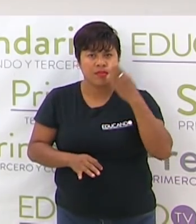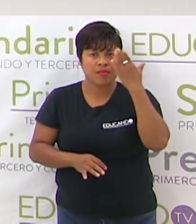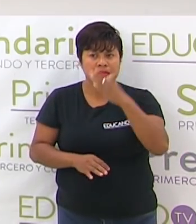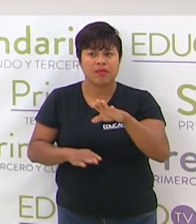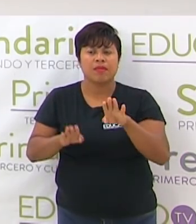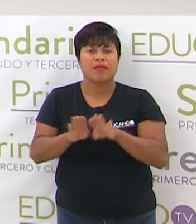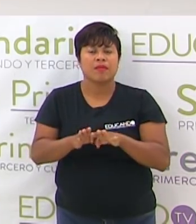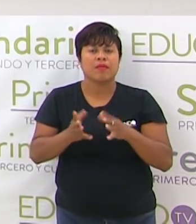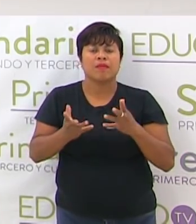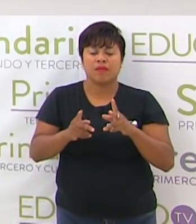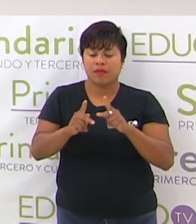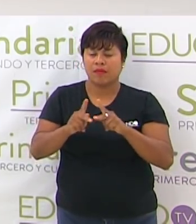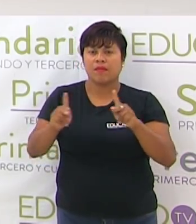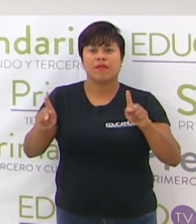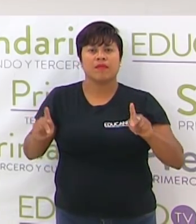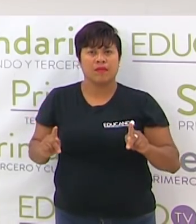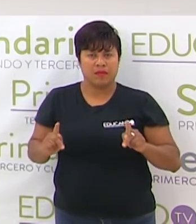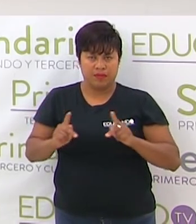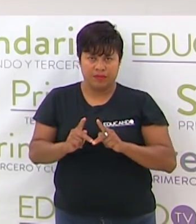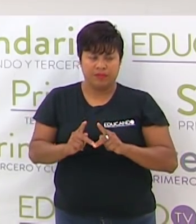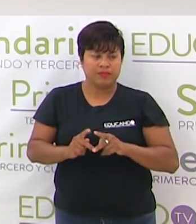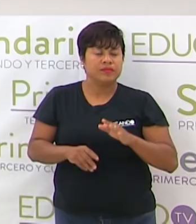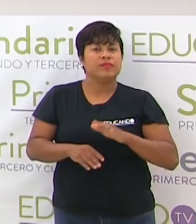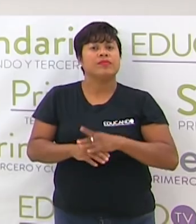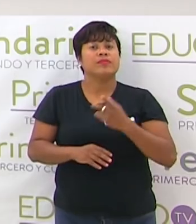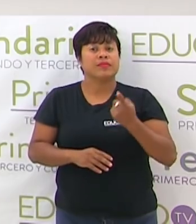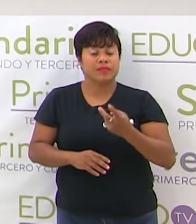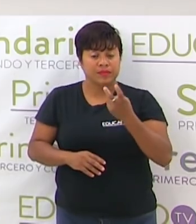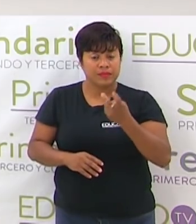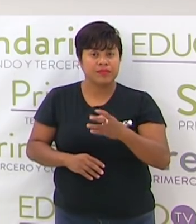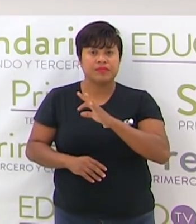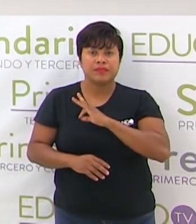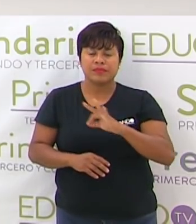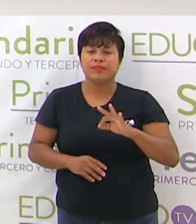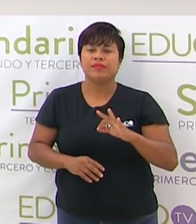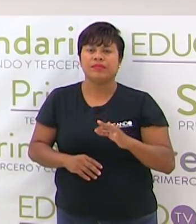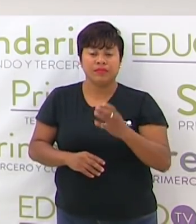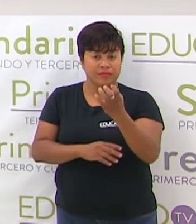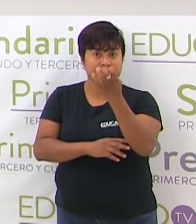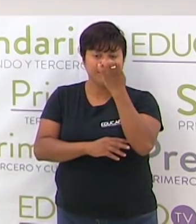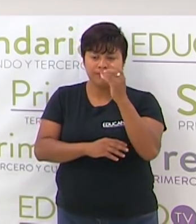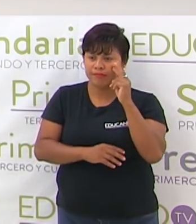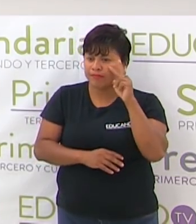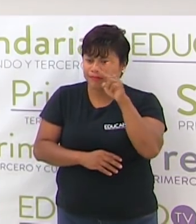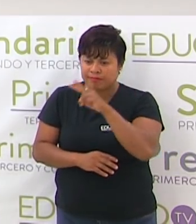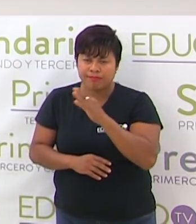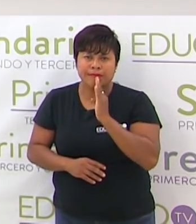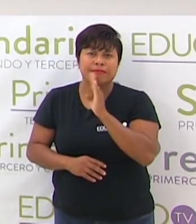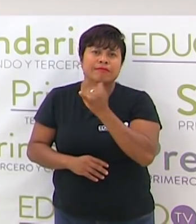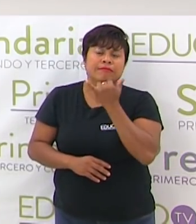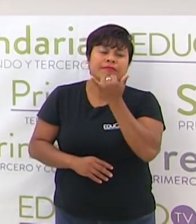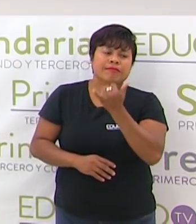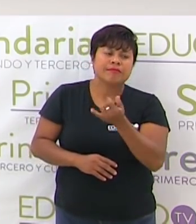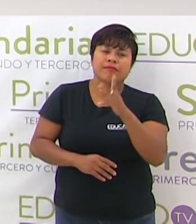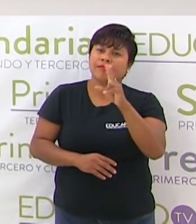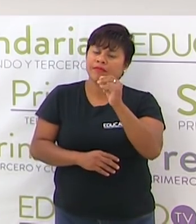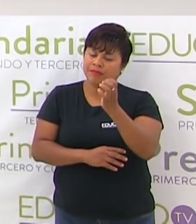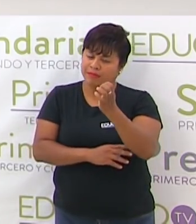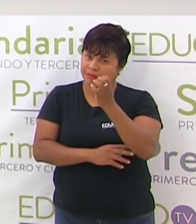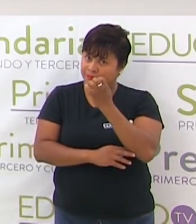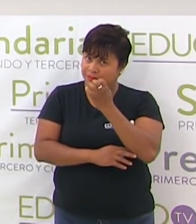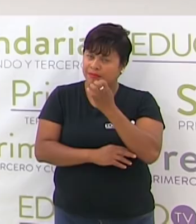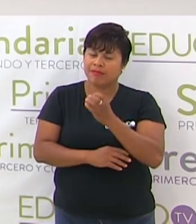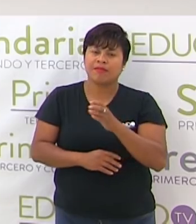saber obtener el perímetro. Porque la vista nos puede engañar, ¿verdad? Pero ¿qué no nos